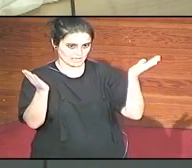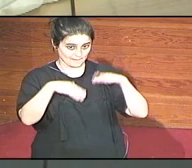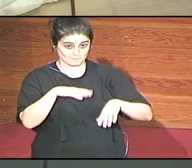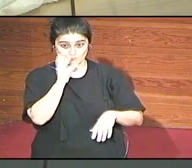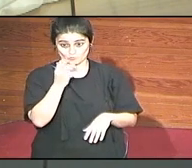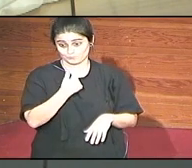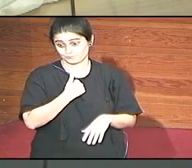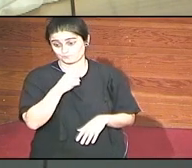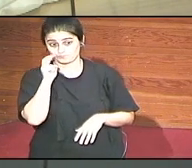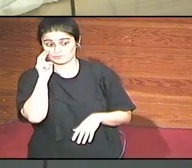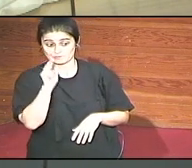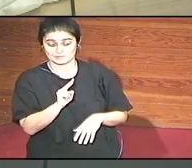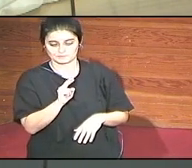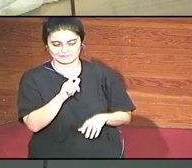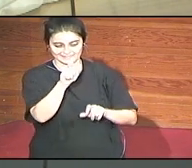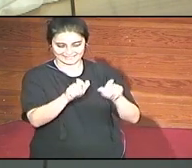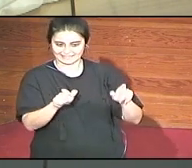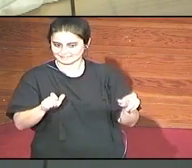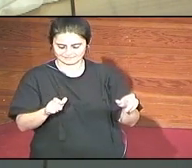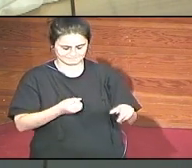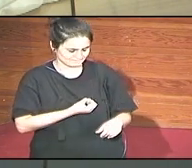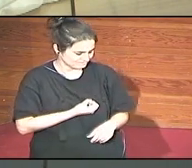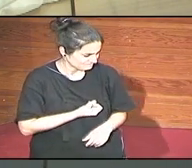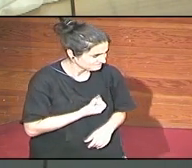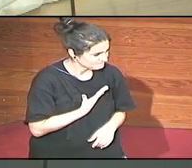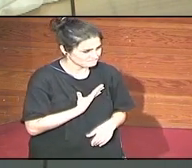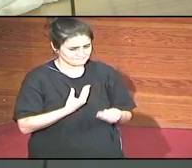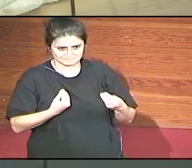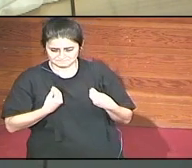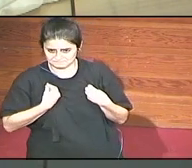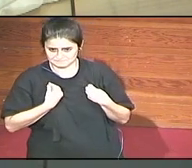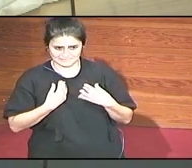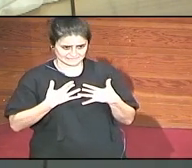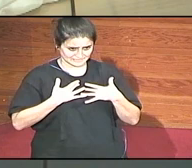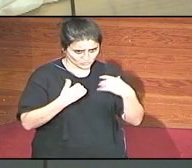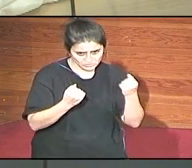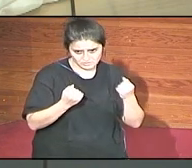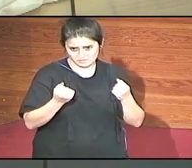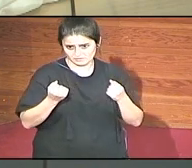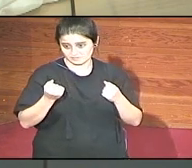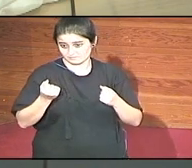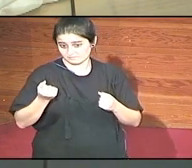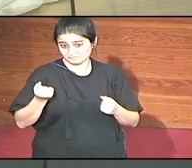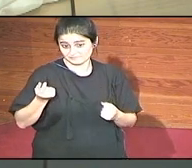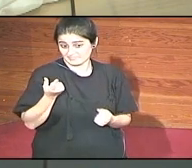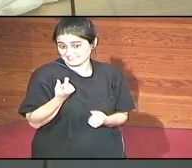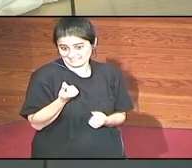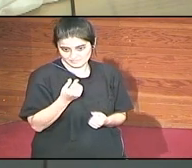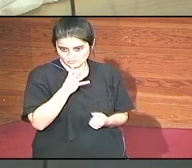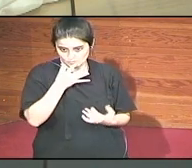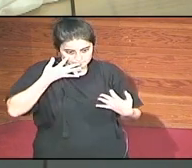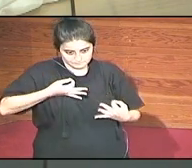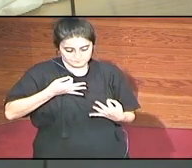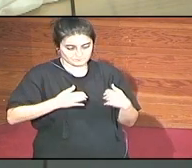yo he visto que ha dedicado su vida su salud su dinero porque gana mucho tiene mucho menos dinero para